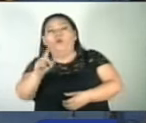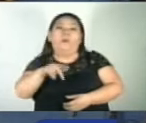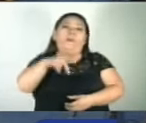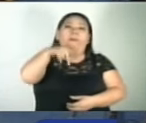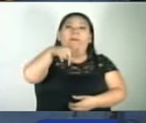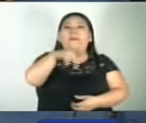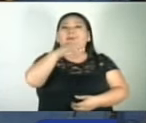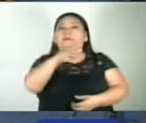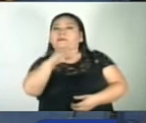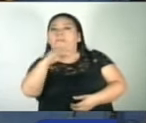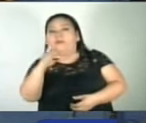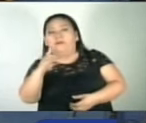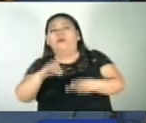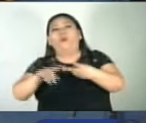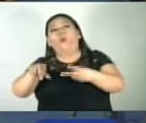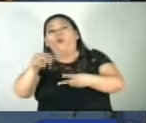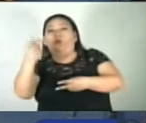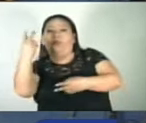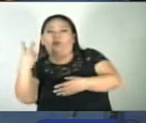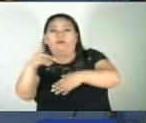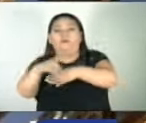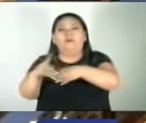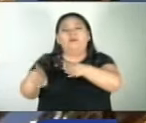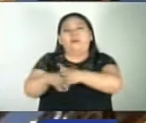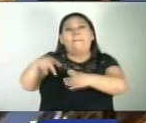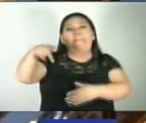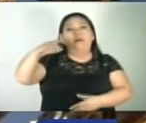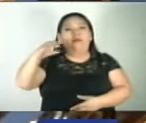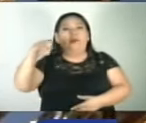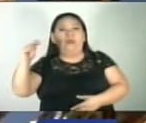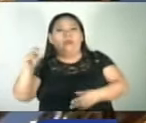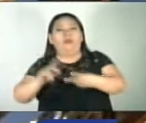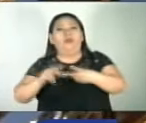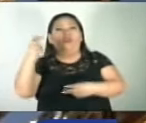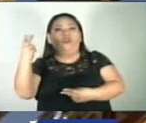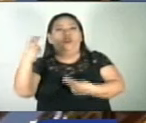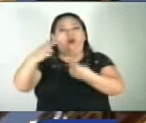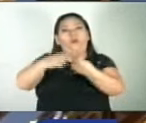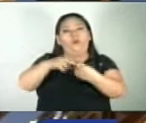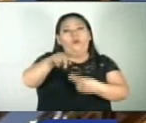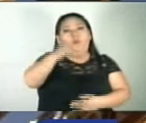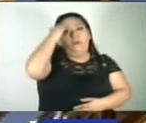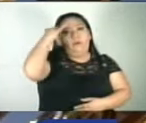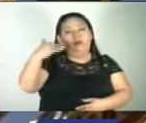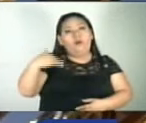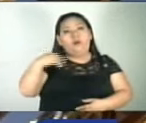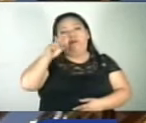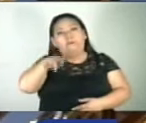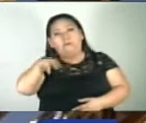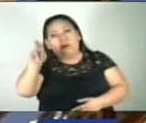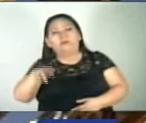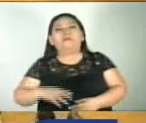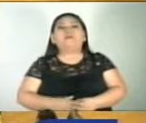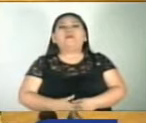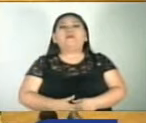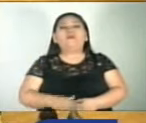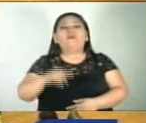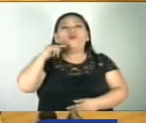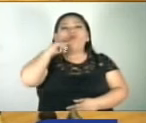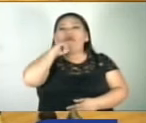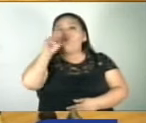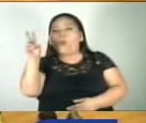Demócrata Cristiano, 2 legisladores del Partido de Concertación Nacional, 2 por Arena y 1 diputada del Partido Vamos. El FMLN